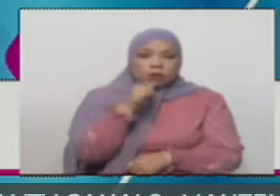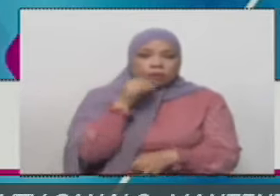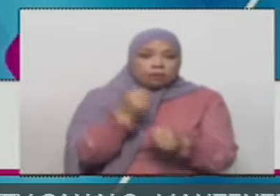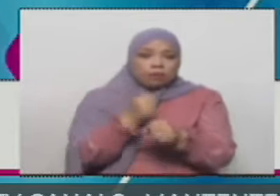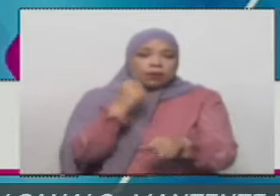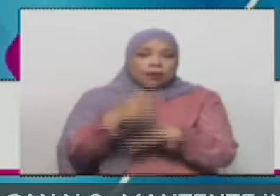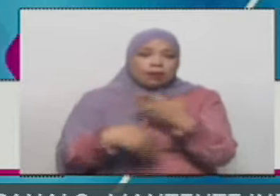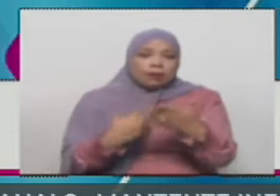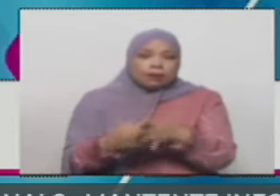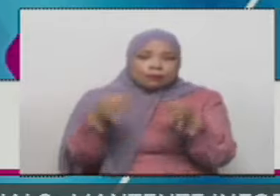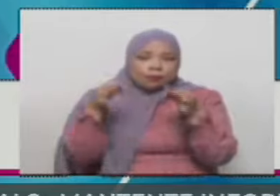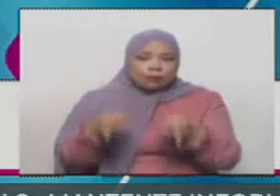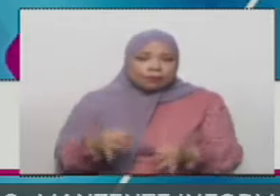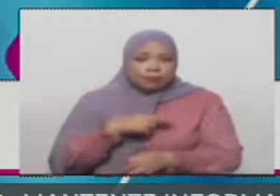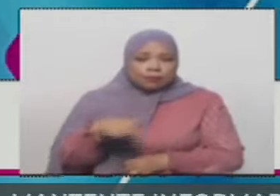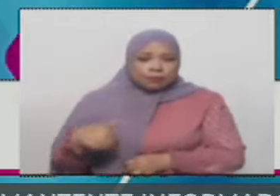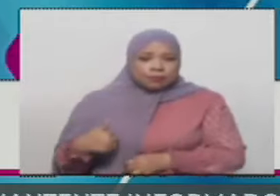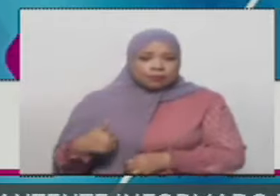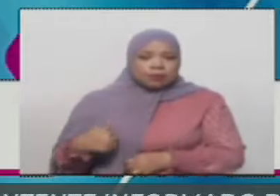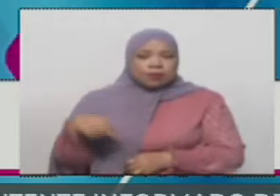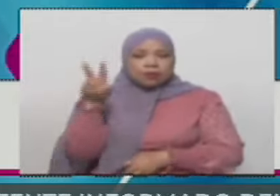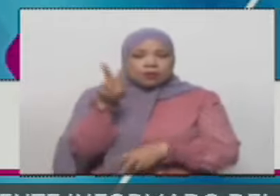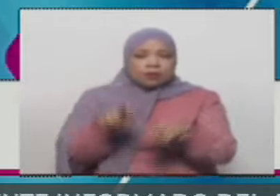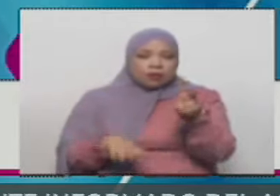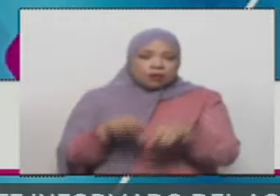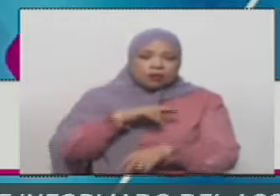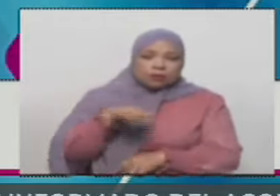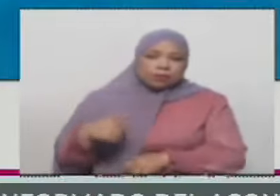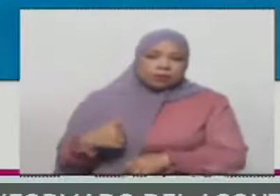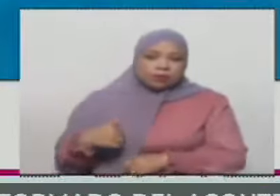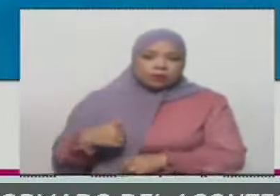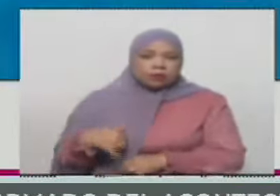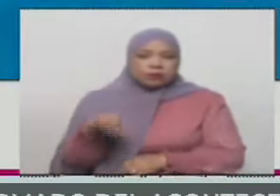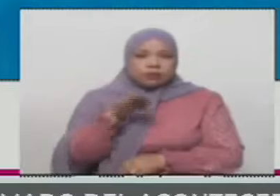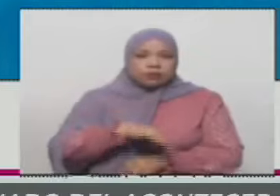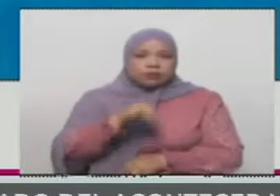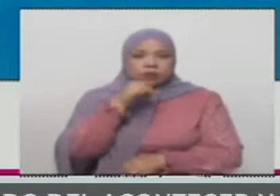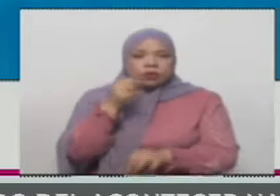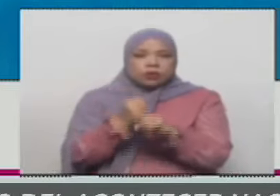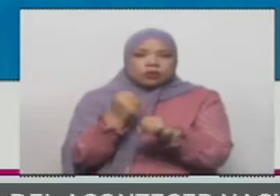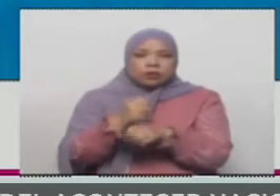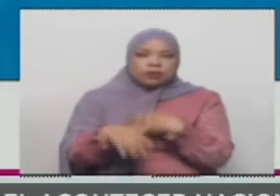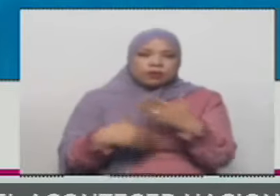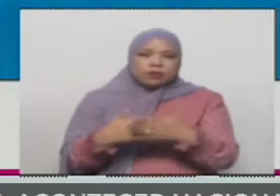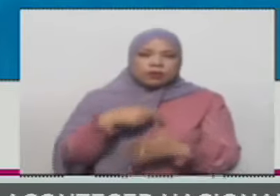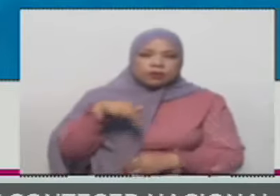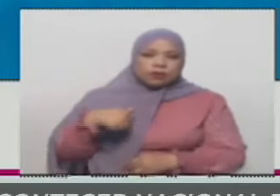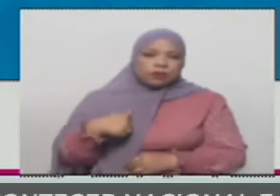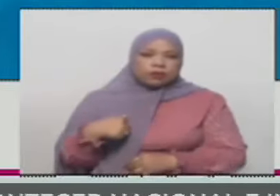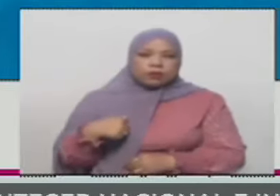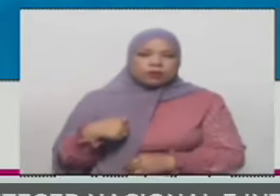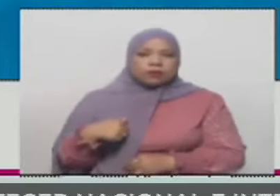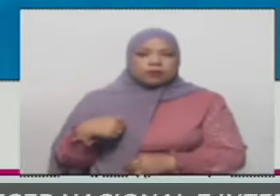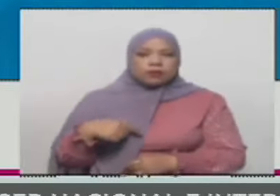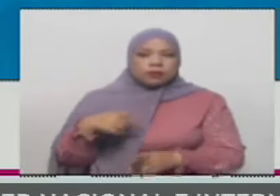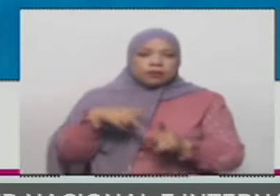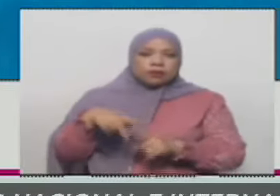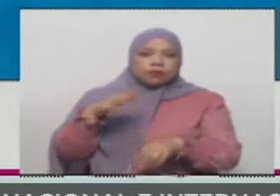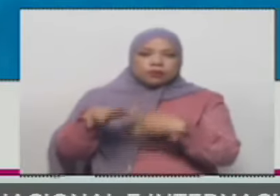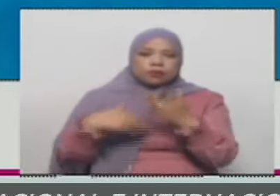desde el neofascismo, desde expresiones similares, desde el neocolonialismo, desde el capitalismo salvaje se quiere